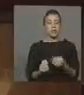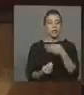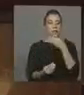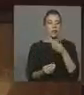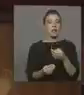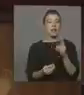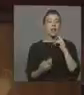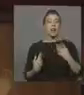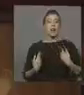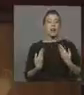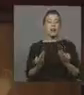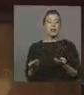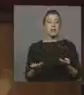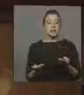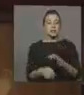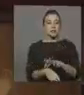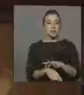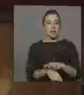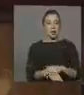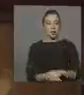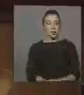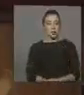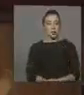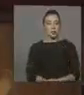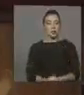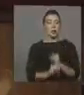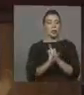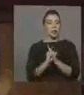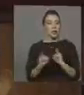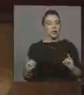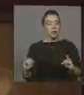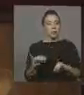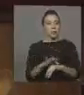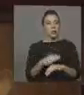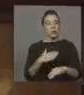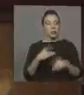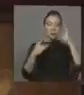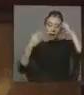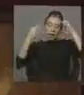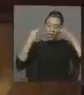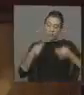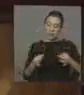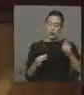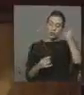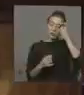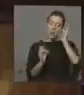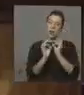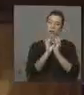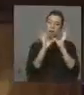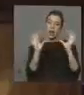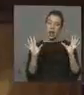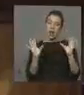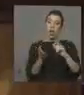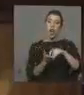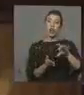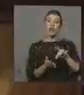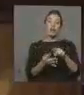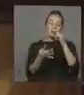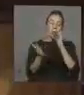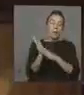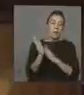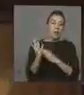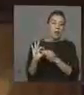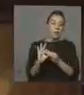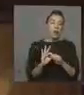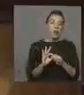de los prestadores y profesionales de la salud, tanto en la información sanitaria para una decisión consciente, en la contratación de las causales, en